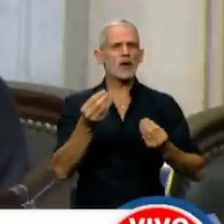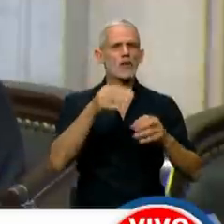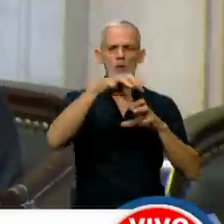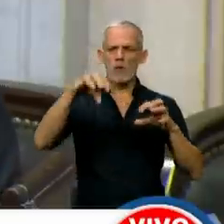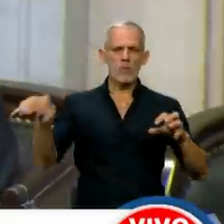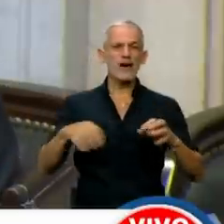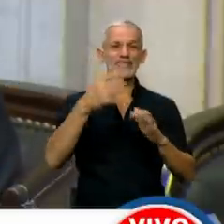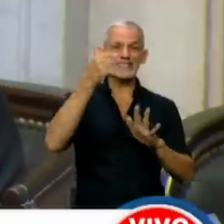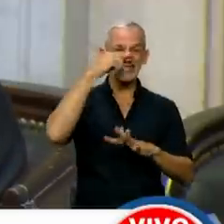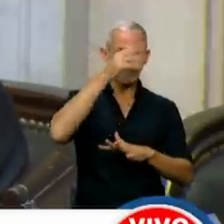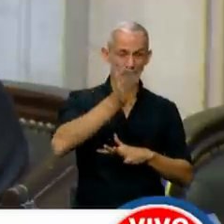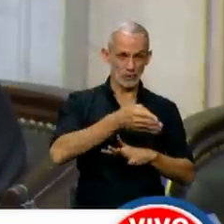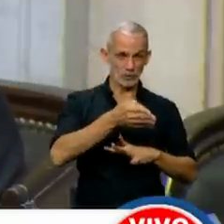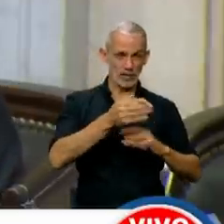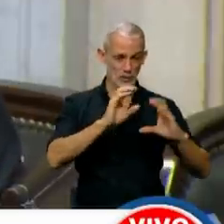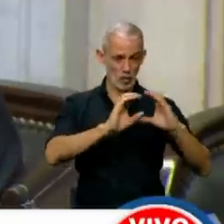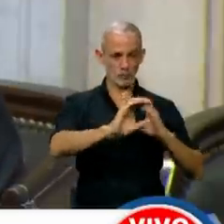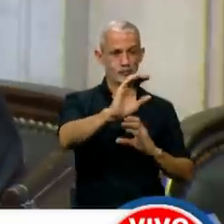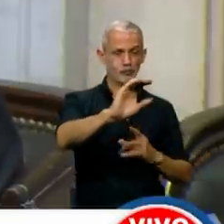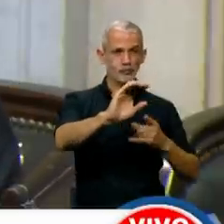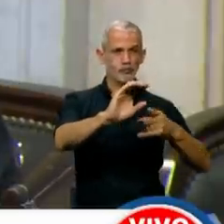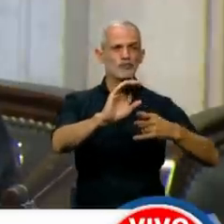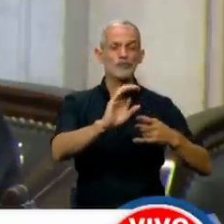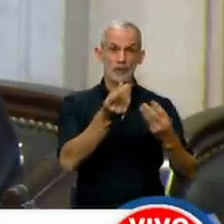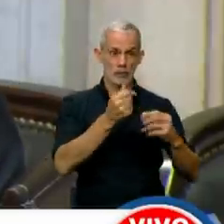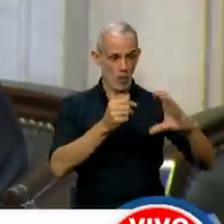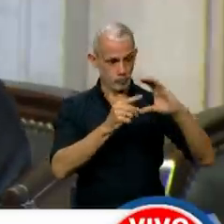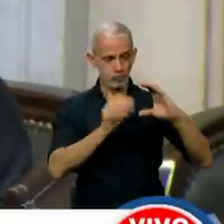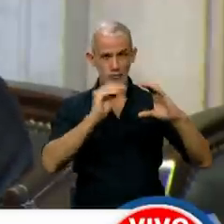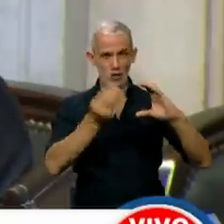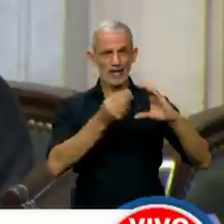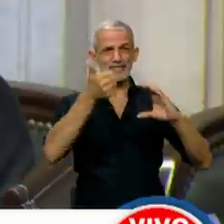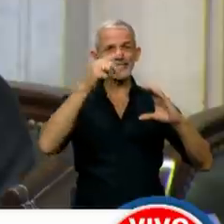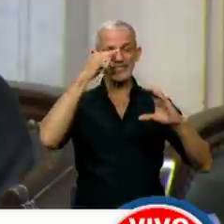el 67% de los recursos